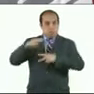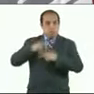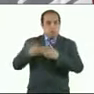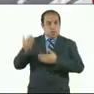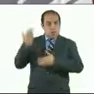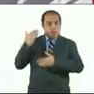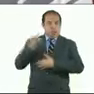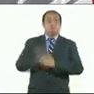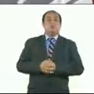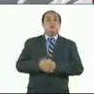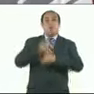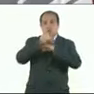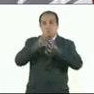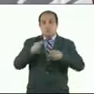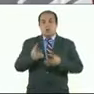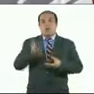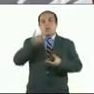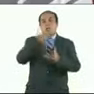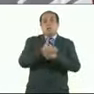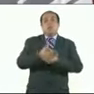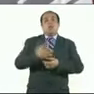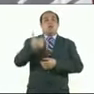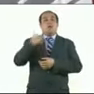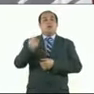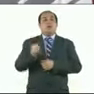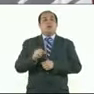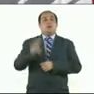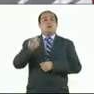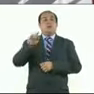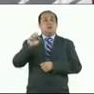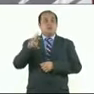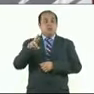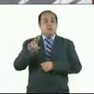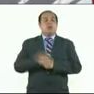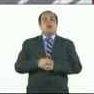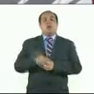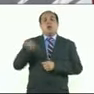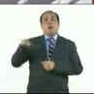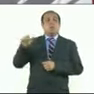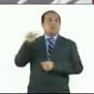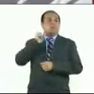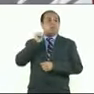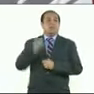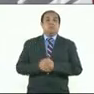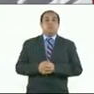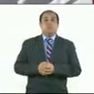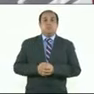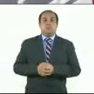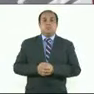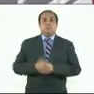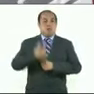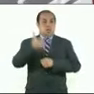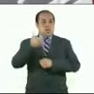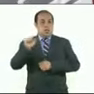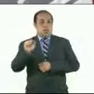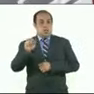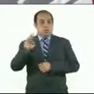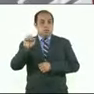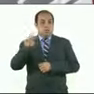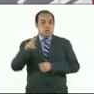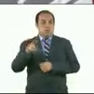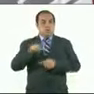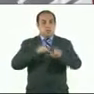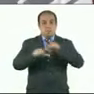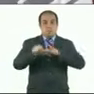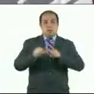se anunció la entrada de Gas Bienestar en Azcapotzalco. En el caso de Gas Bienestar, pues están sustituyendo los tanques o